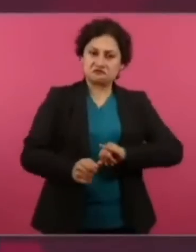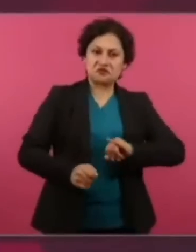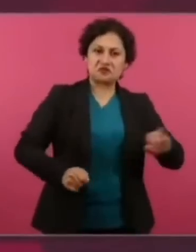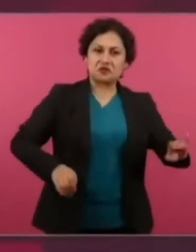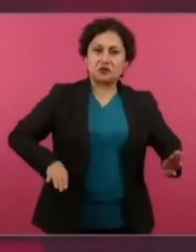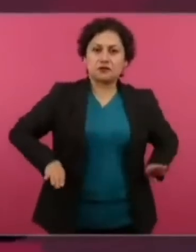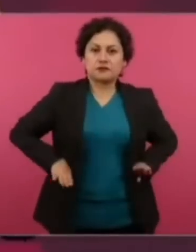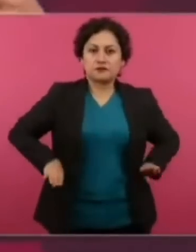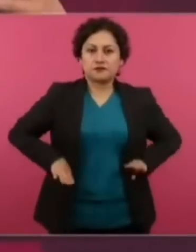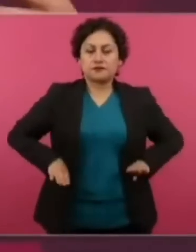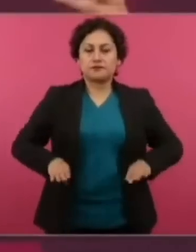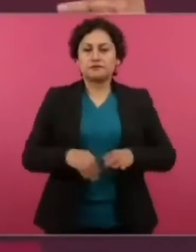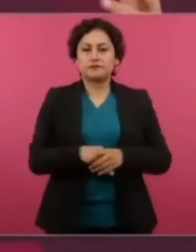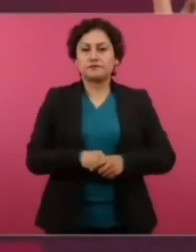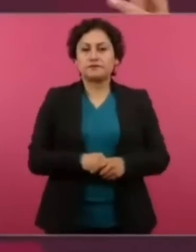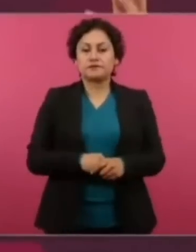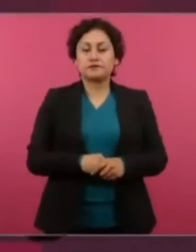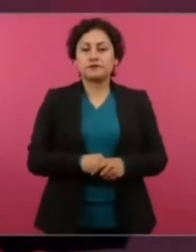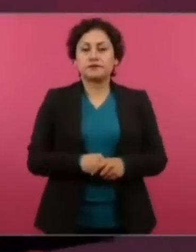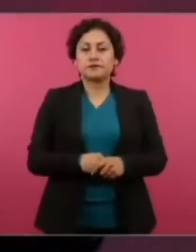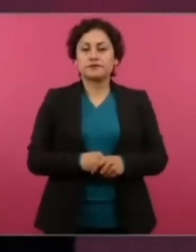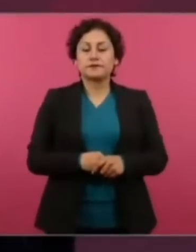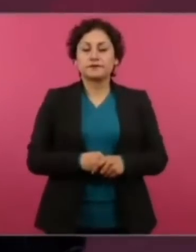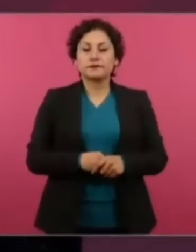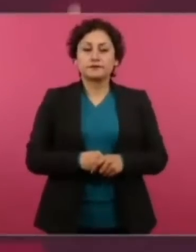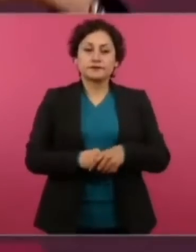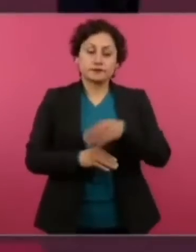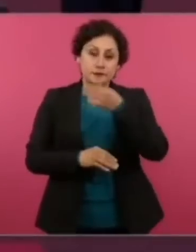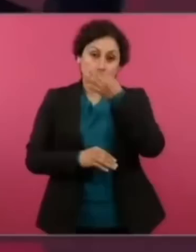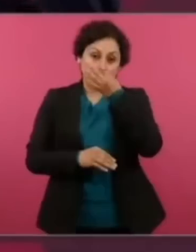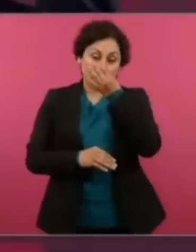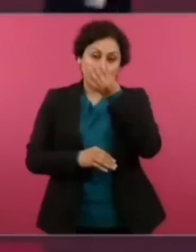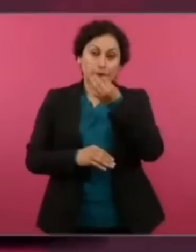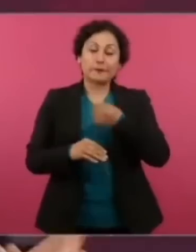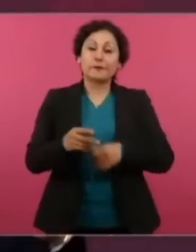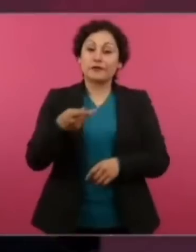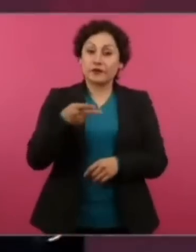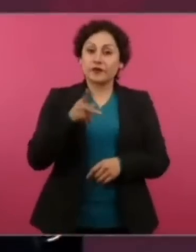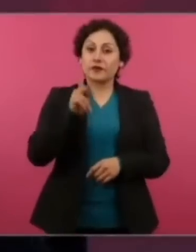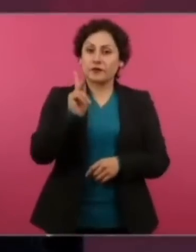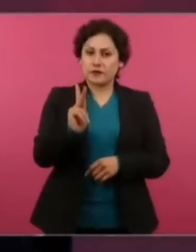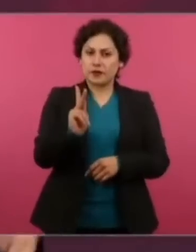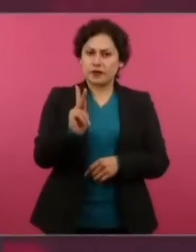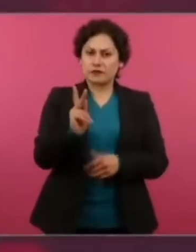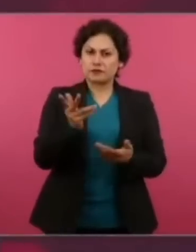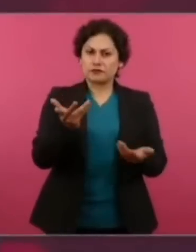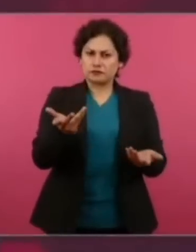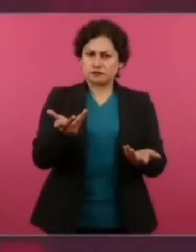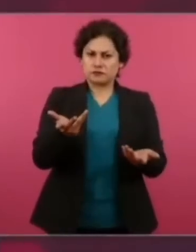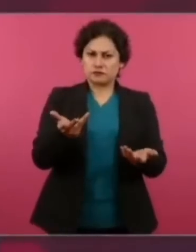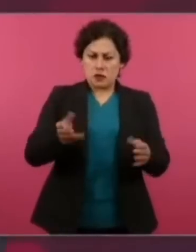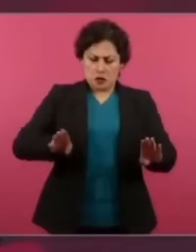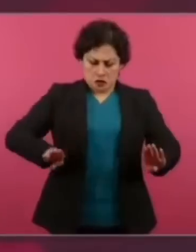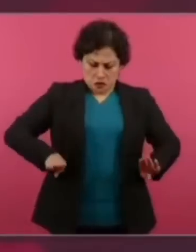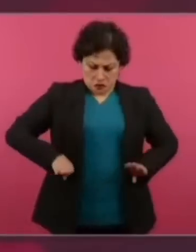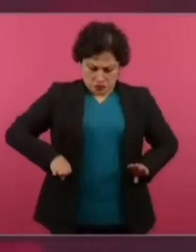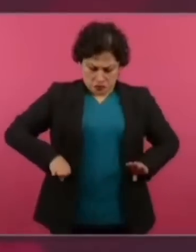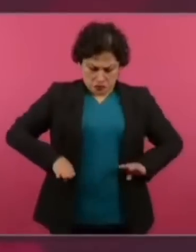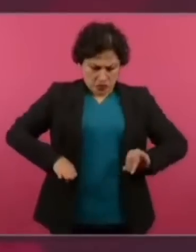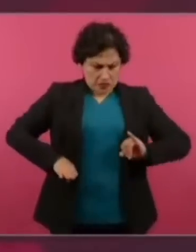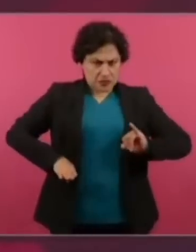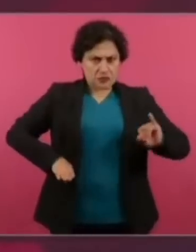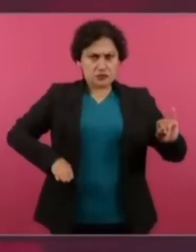Entonces, pero además de que se siente uno muy bien, porque